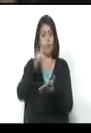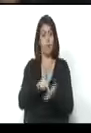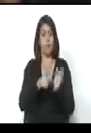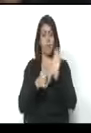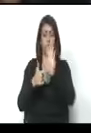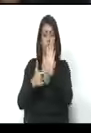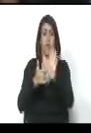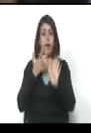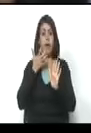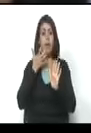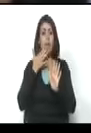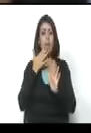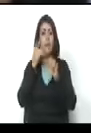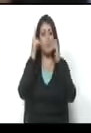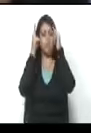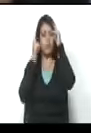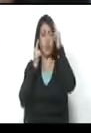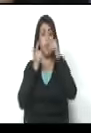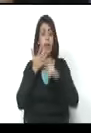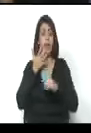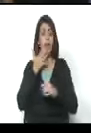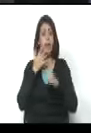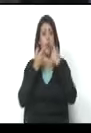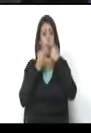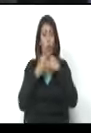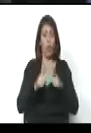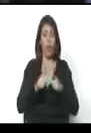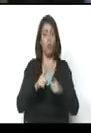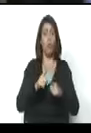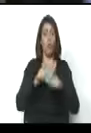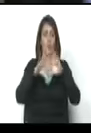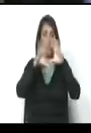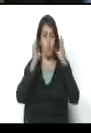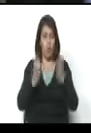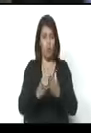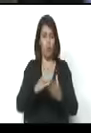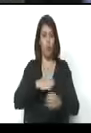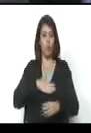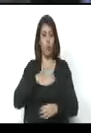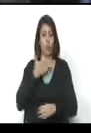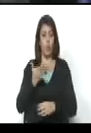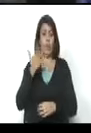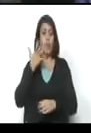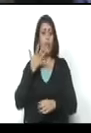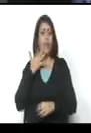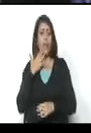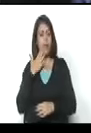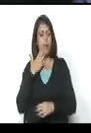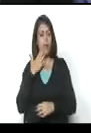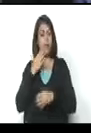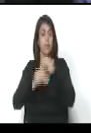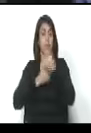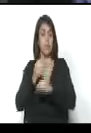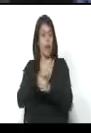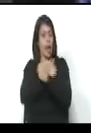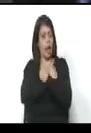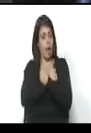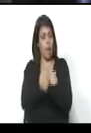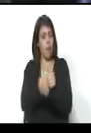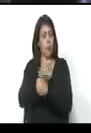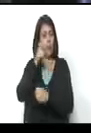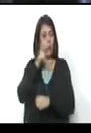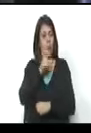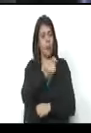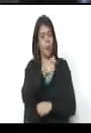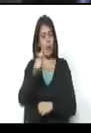ejemplo que significaba Chávez. El ejemplo de otro mundo posible, el ejemplo de levantar con amor a su